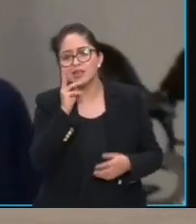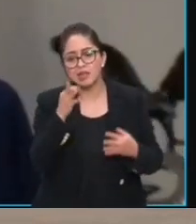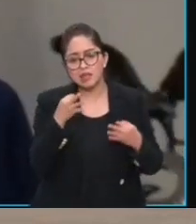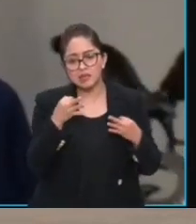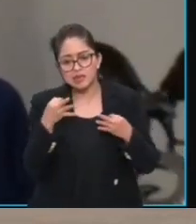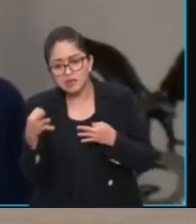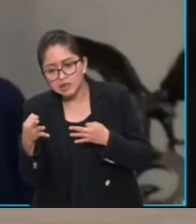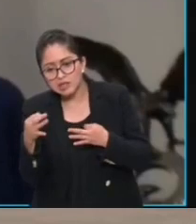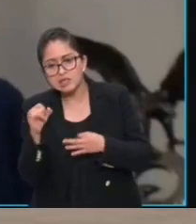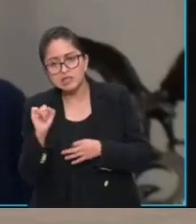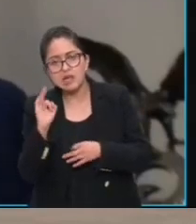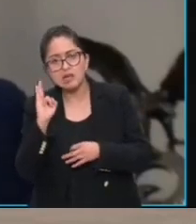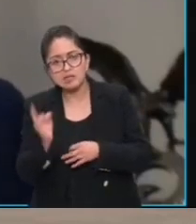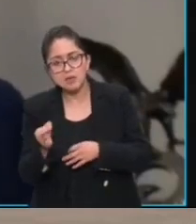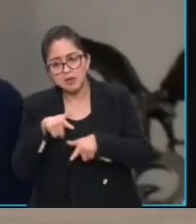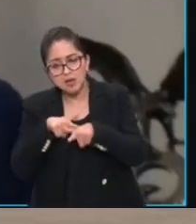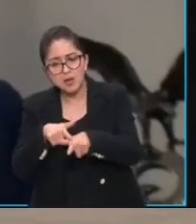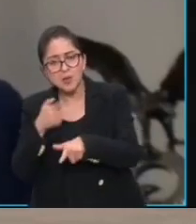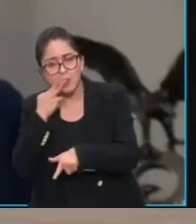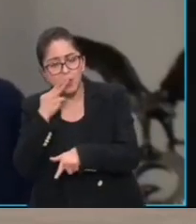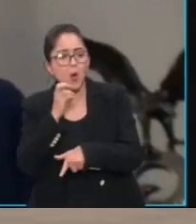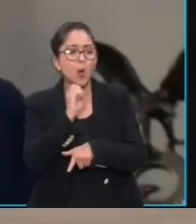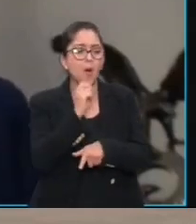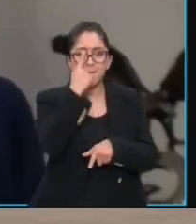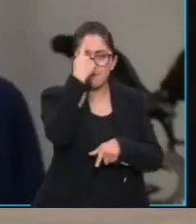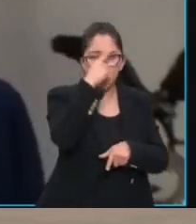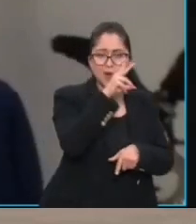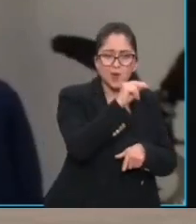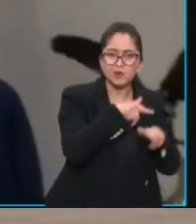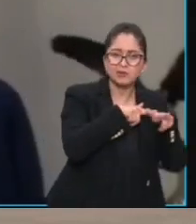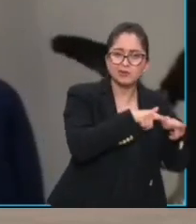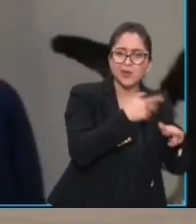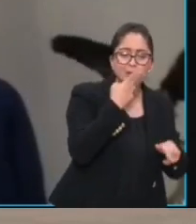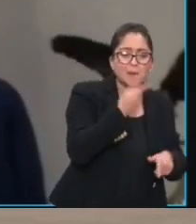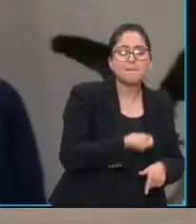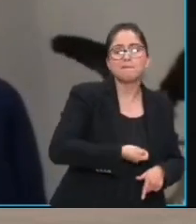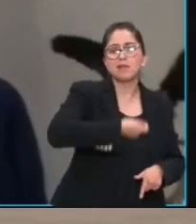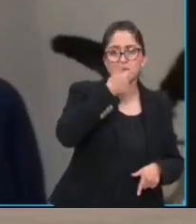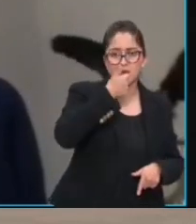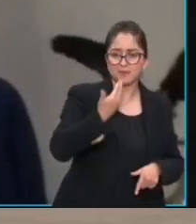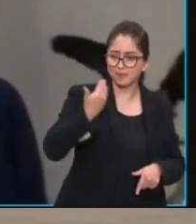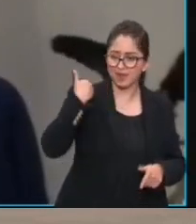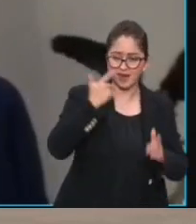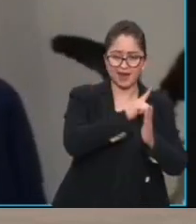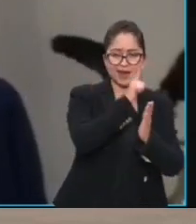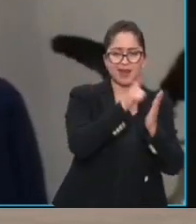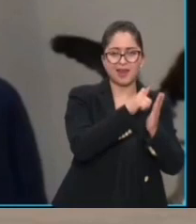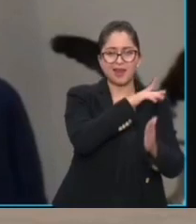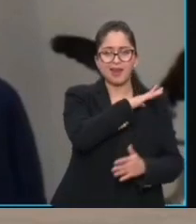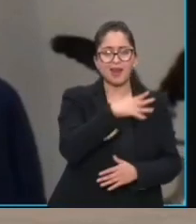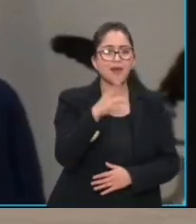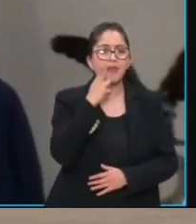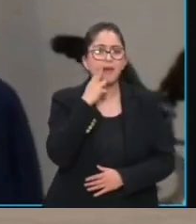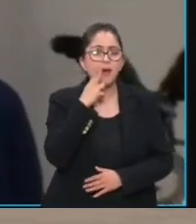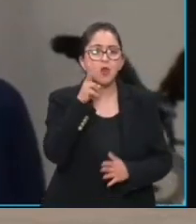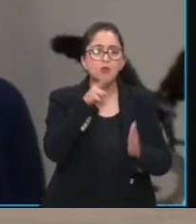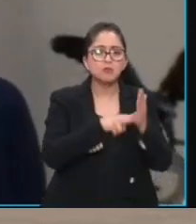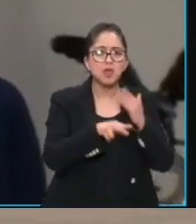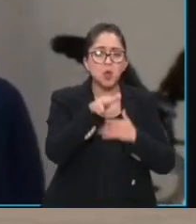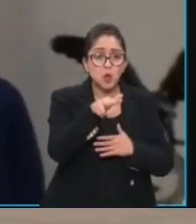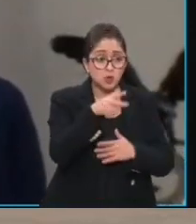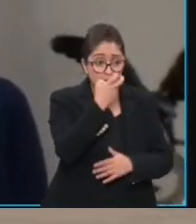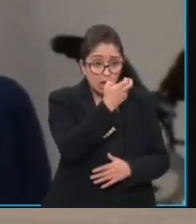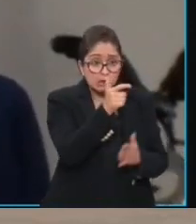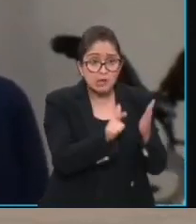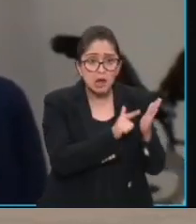de entrar. Yo fui proponente de la Ley General para el Control del Tabaco en 2008 y ha sido muy exitosa esa ley,